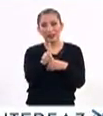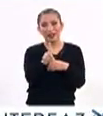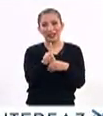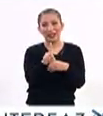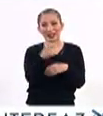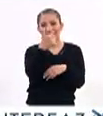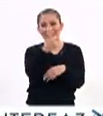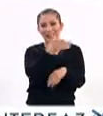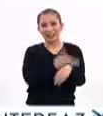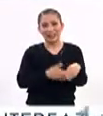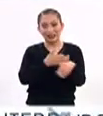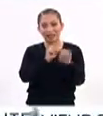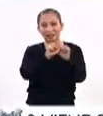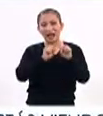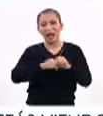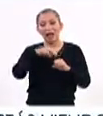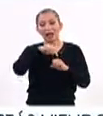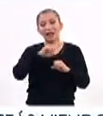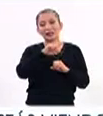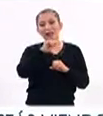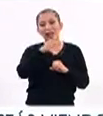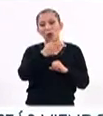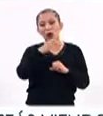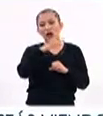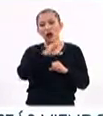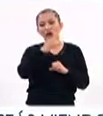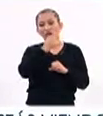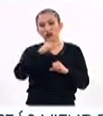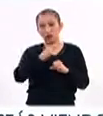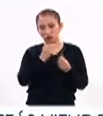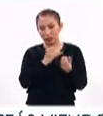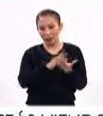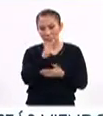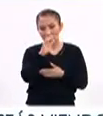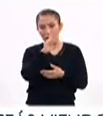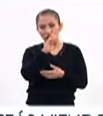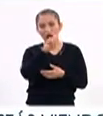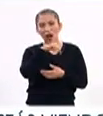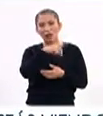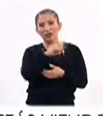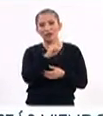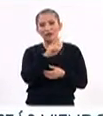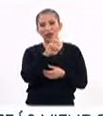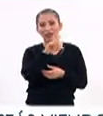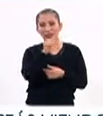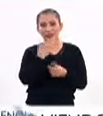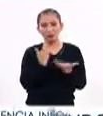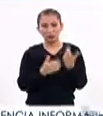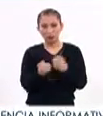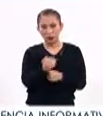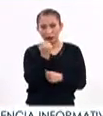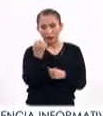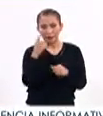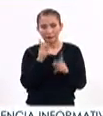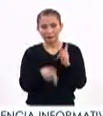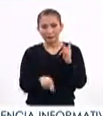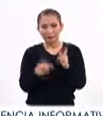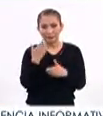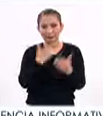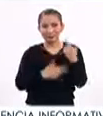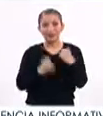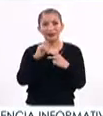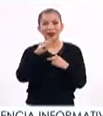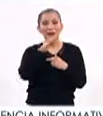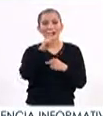domingo a las 6 en la sala Nezahualcóyotl. Así es. Muchísimas gracias, Rolando Valdés. Todo el éxito. Vamos a hacer una breve pausa y